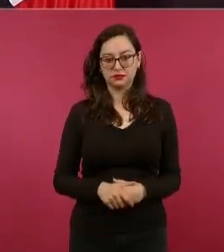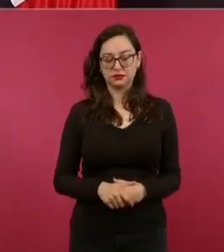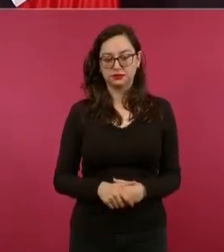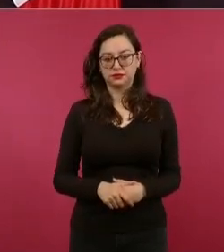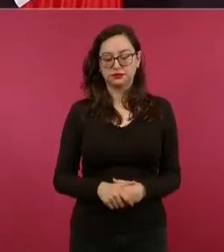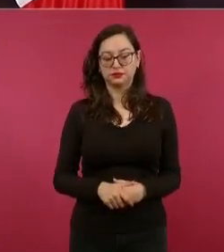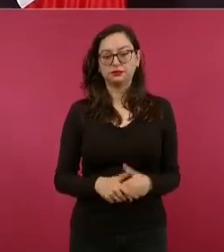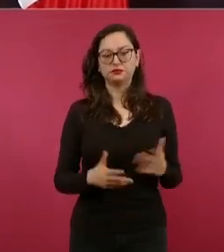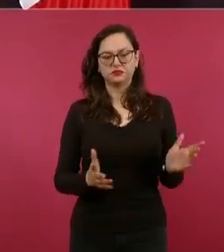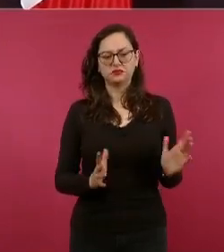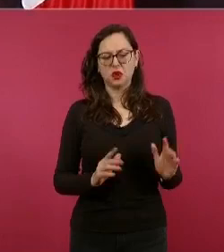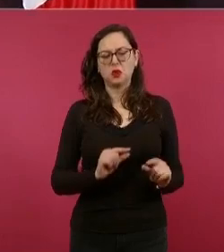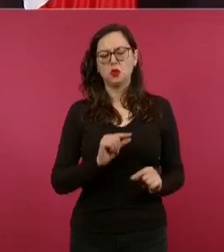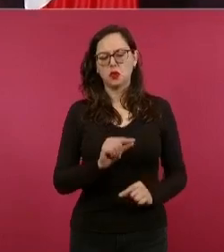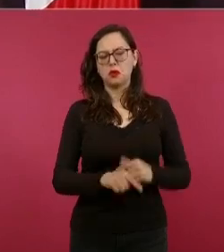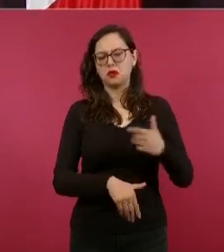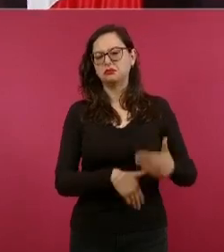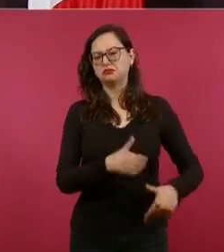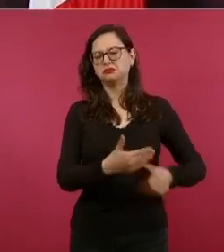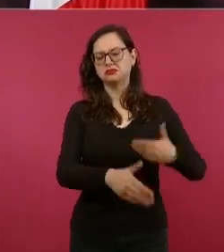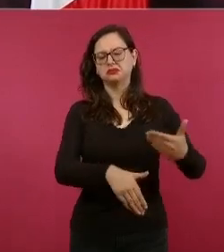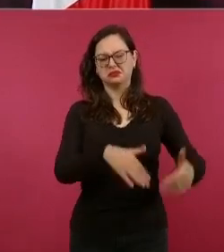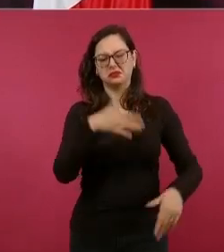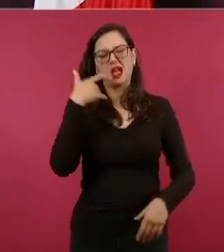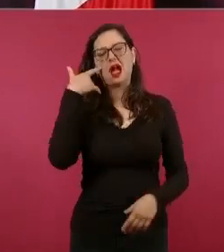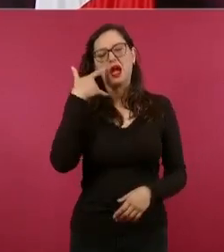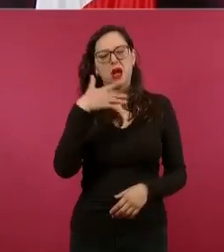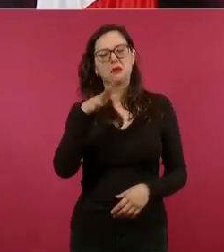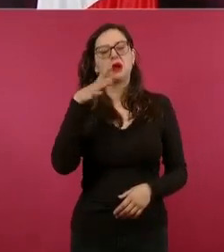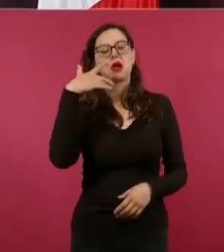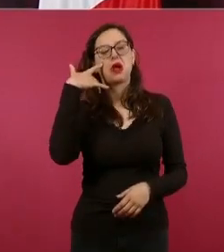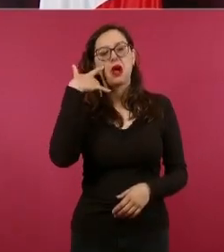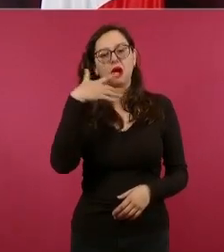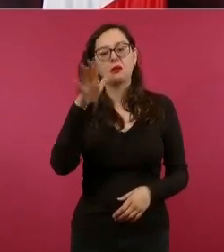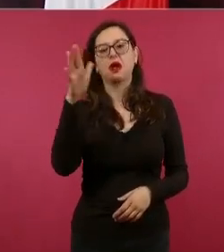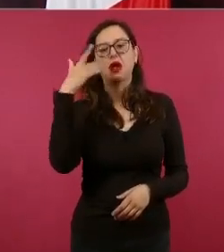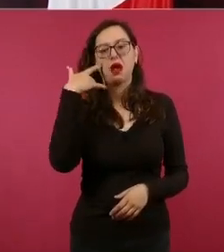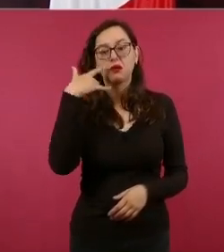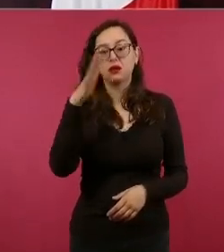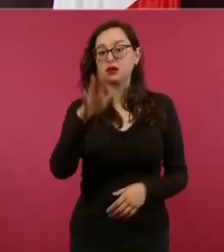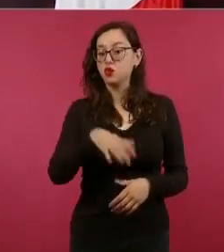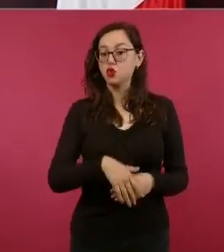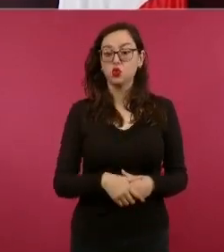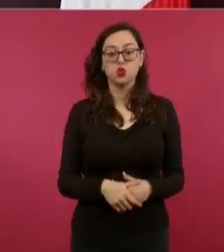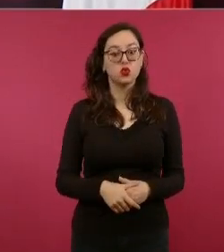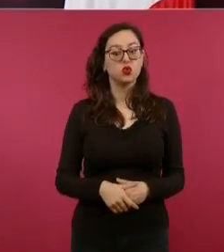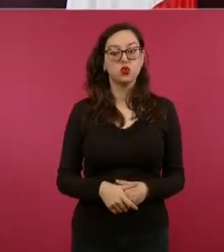se van acomodando en el camino. Y eso no